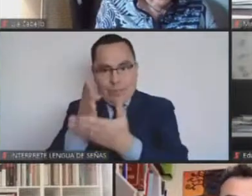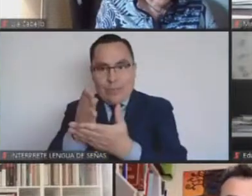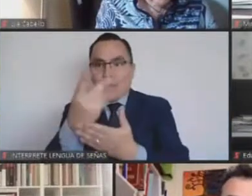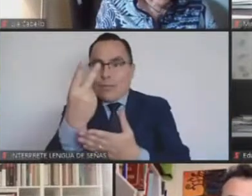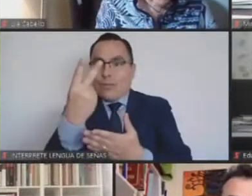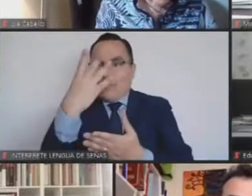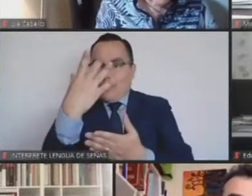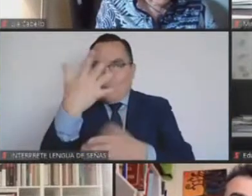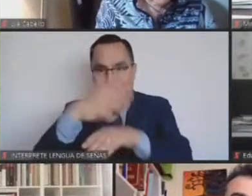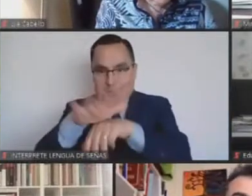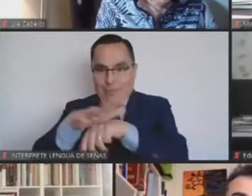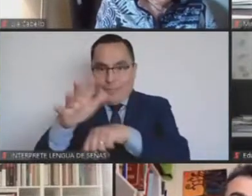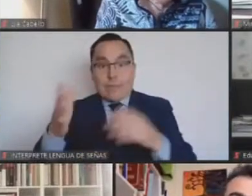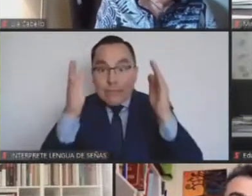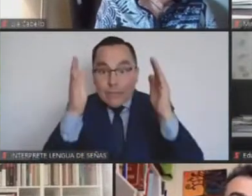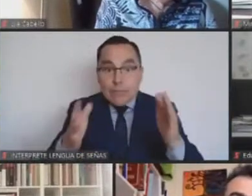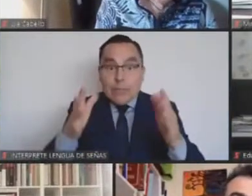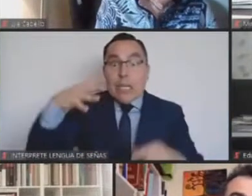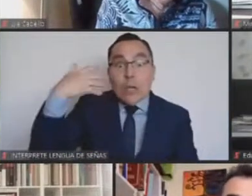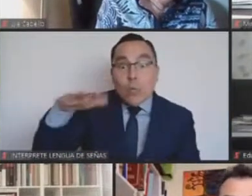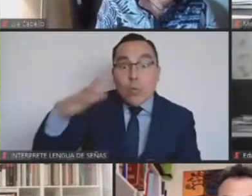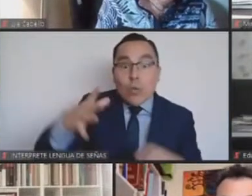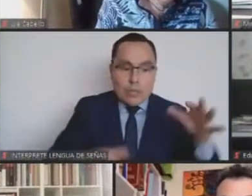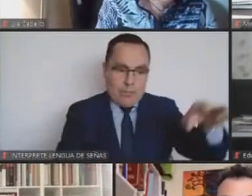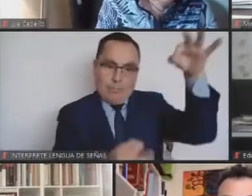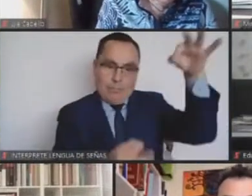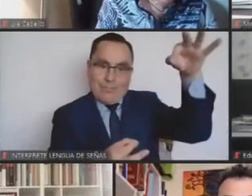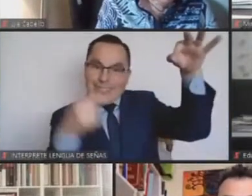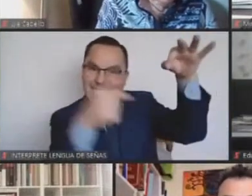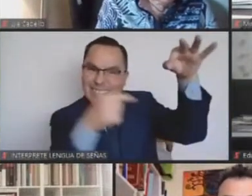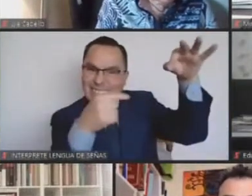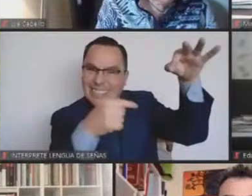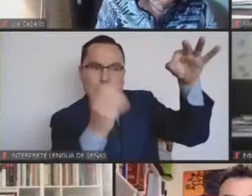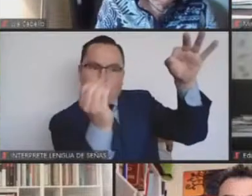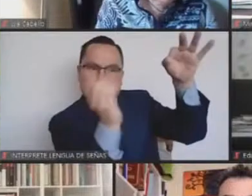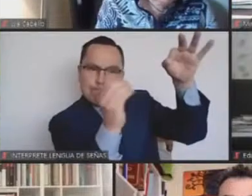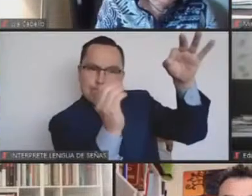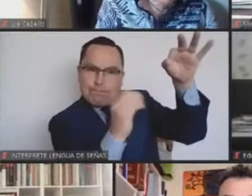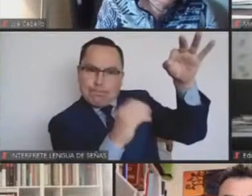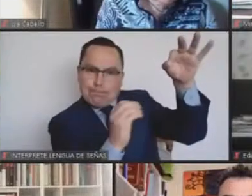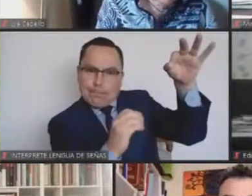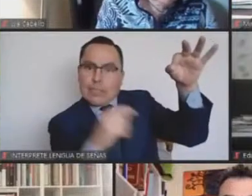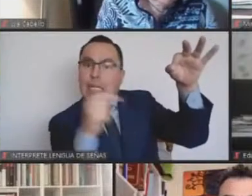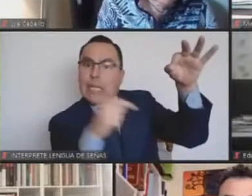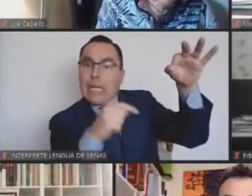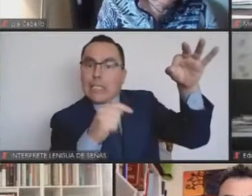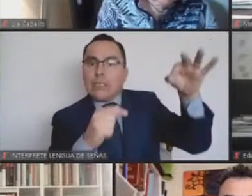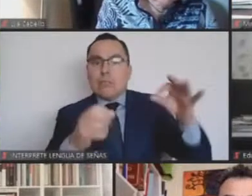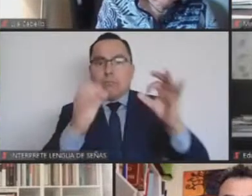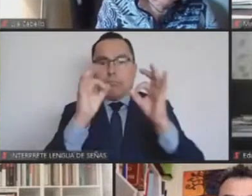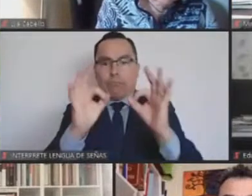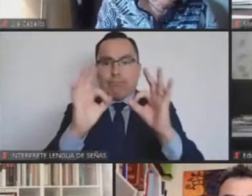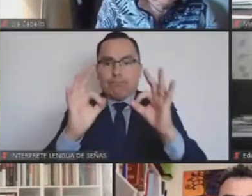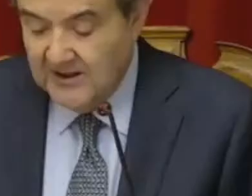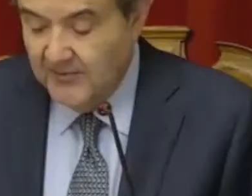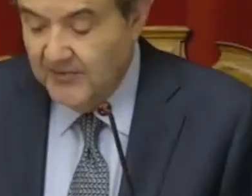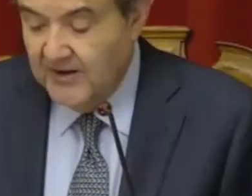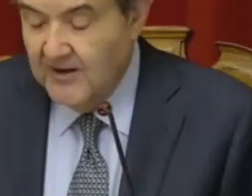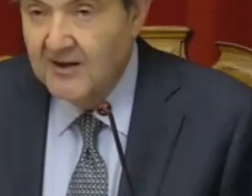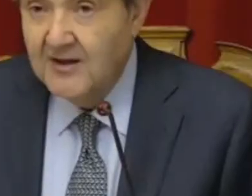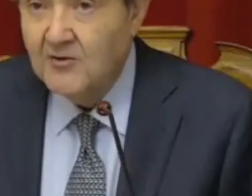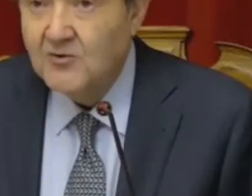2015. La importancia de este documento es que, por primera vez, se formalizaron los valores institucionales del Poder